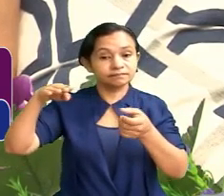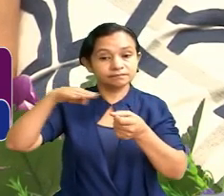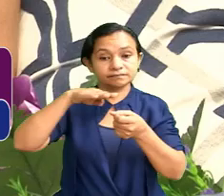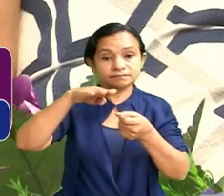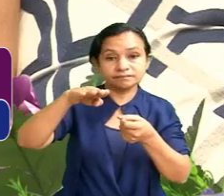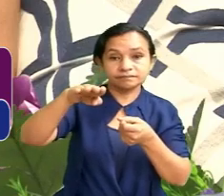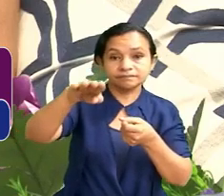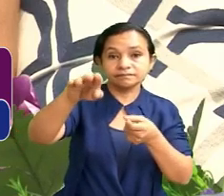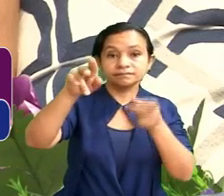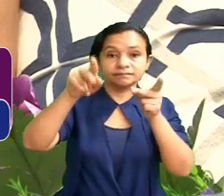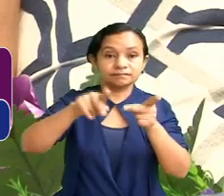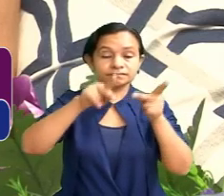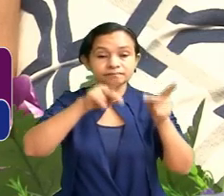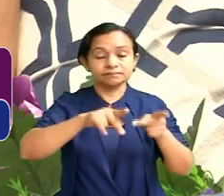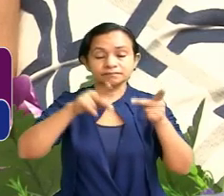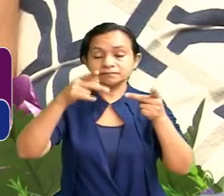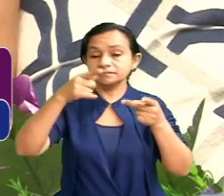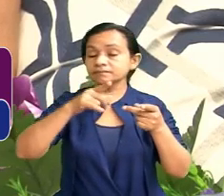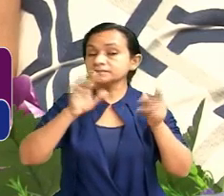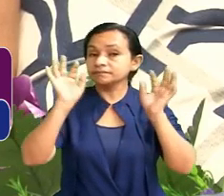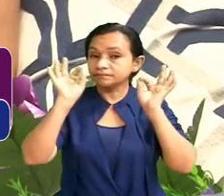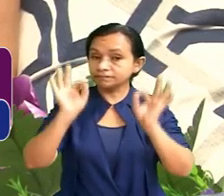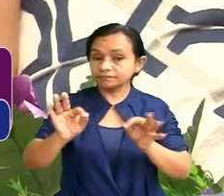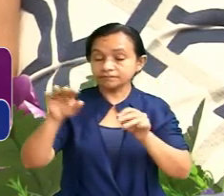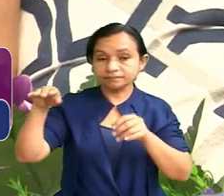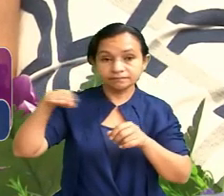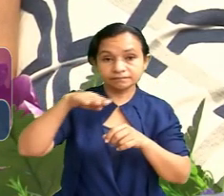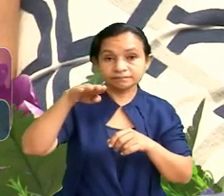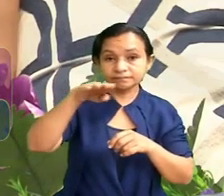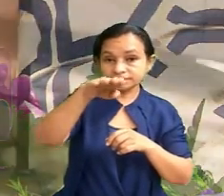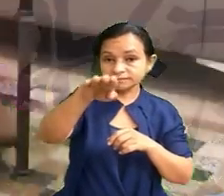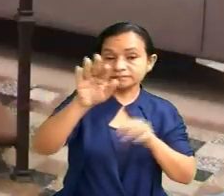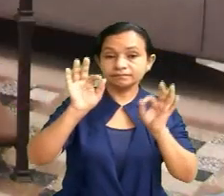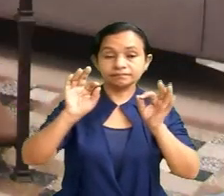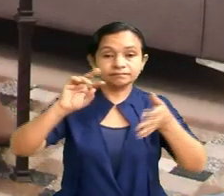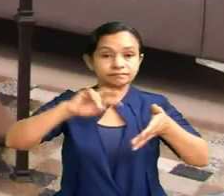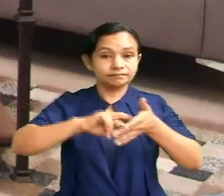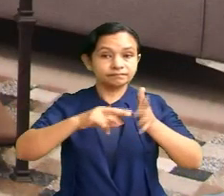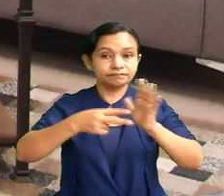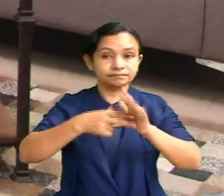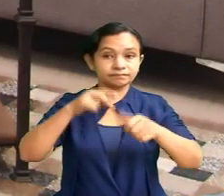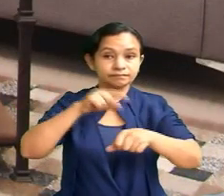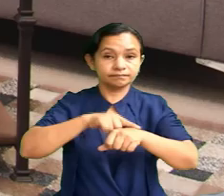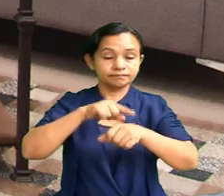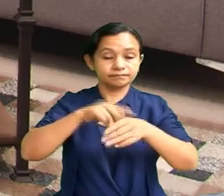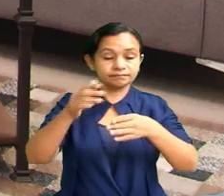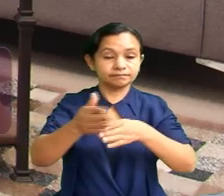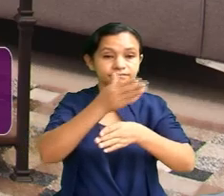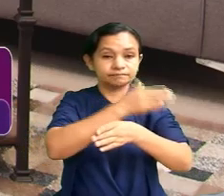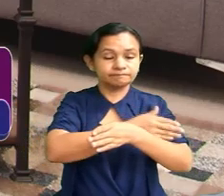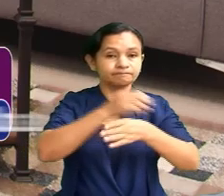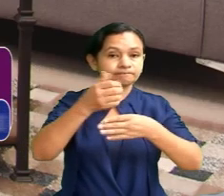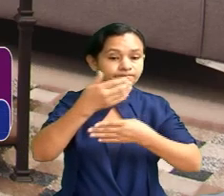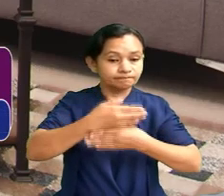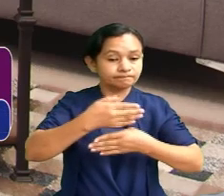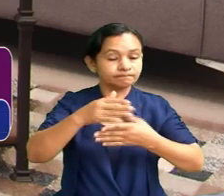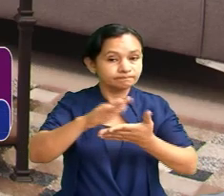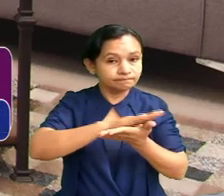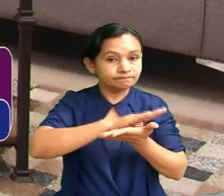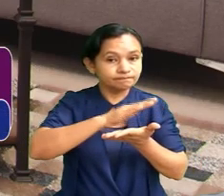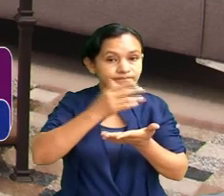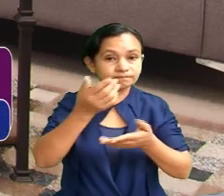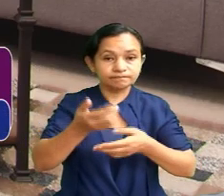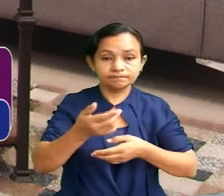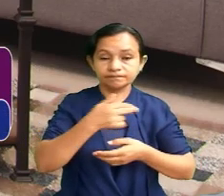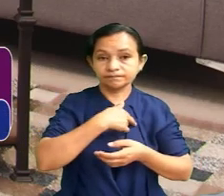que la gente circule con seguridad verdad y eso implica un tiempo de preparación verdad obviamente no puedes